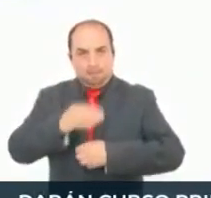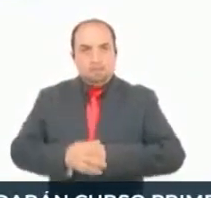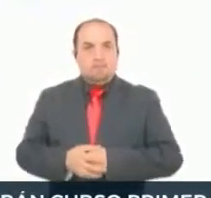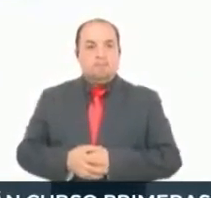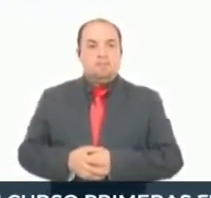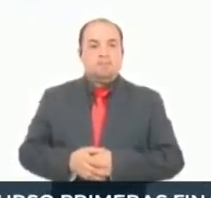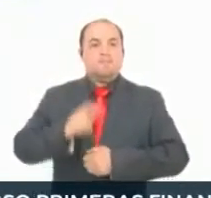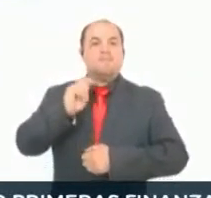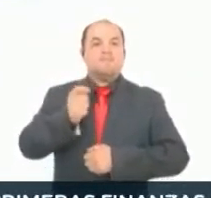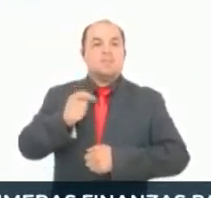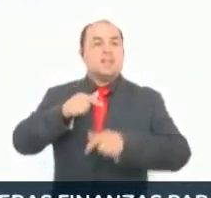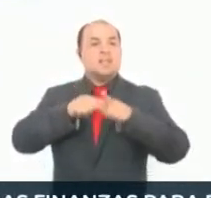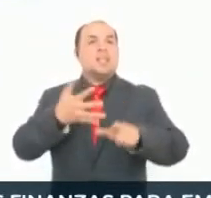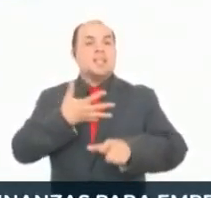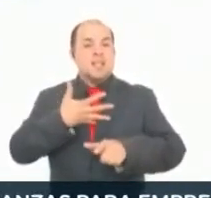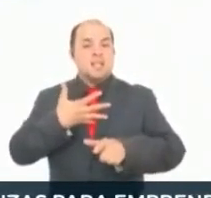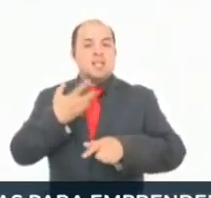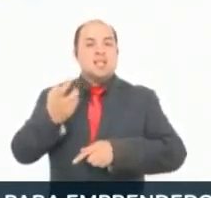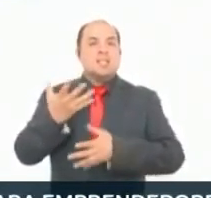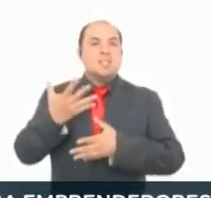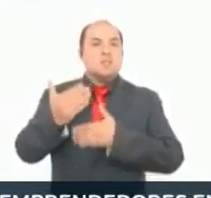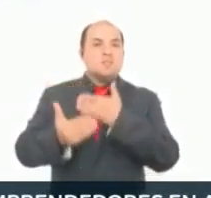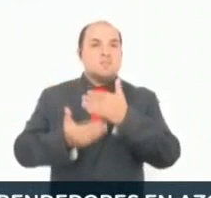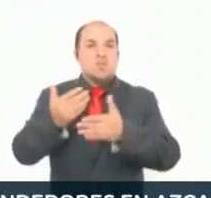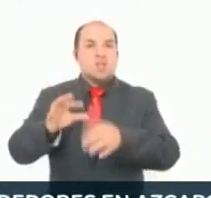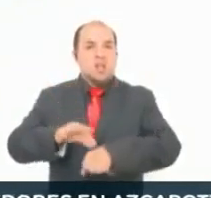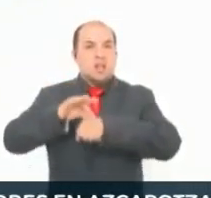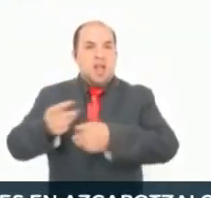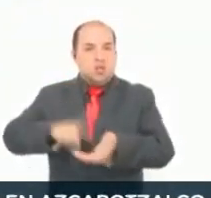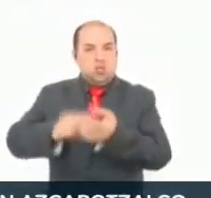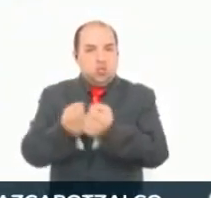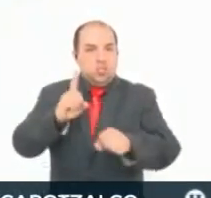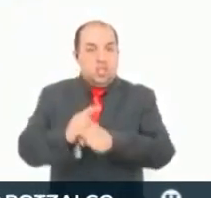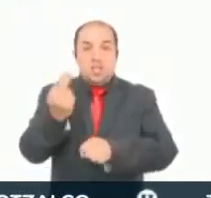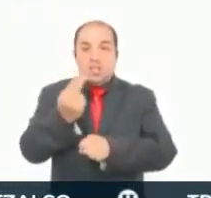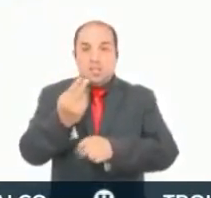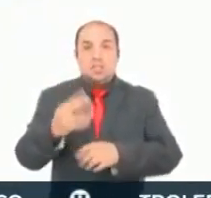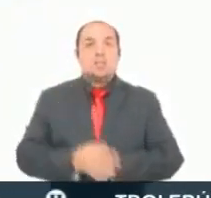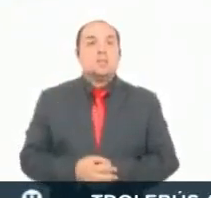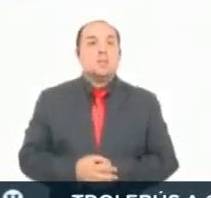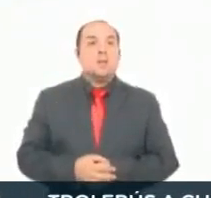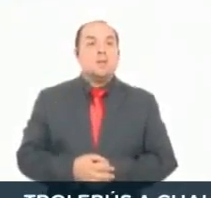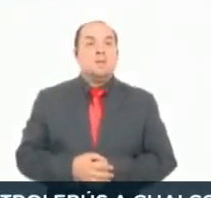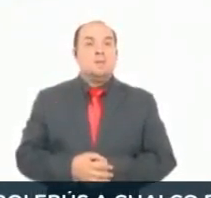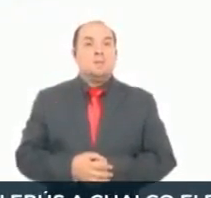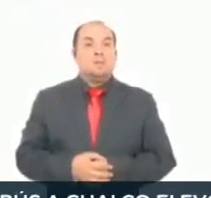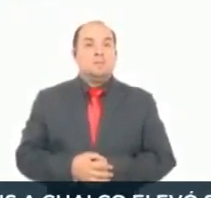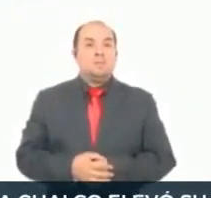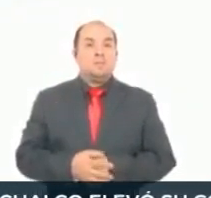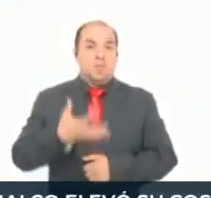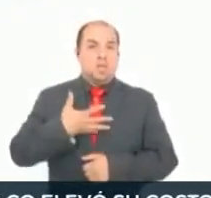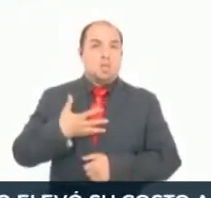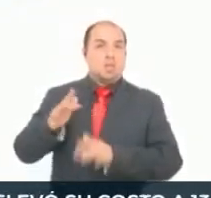que seguimos teniendo este como un fenómeno real en la sociedad y tenemos que buscar no solamente con la